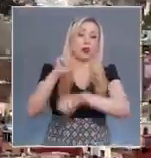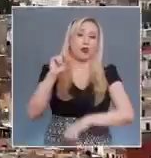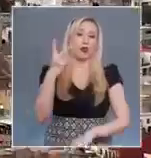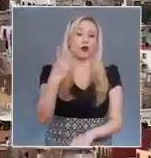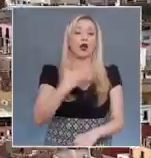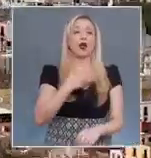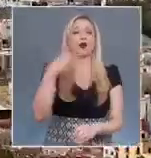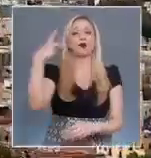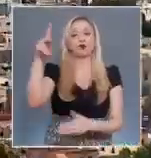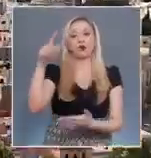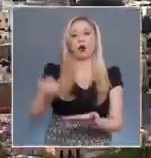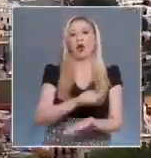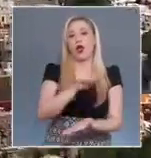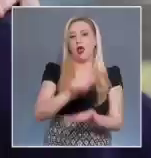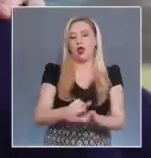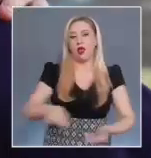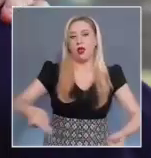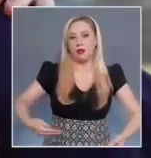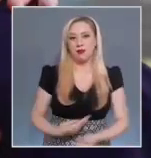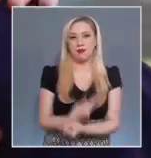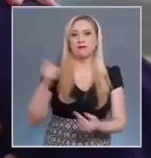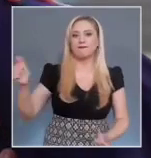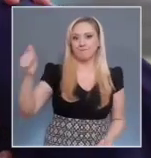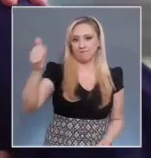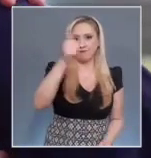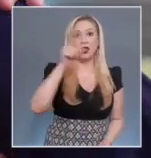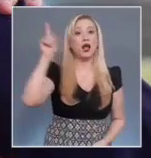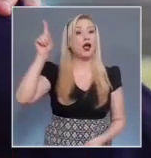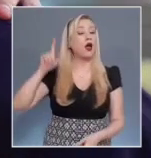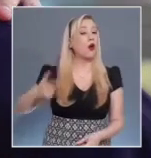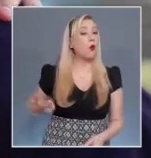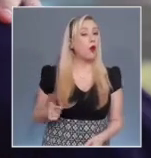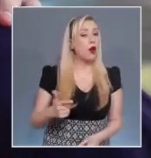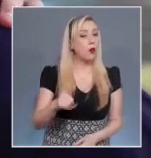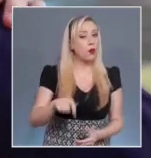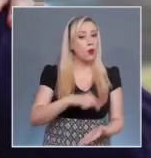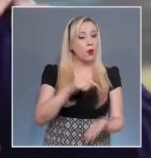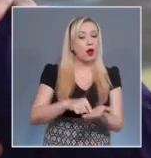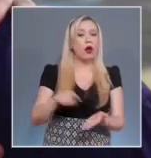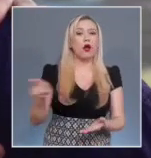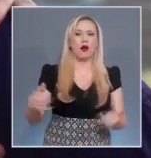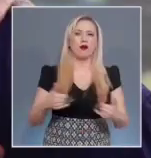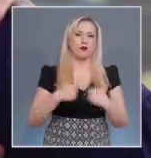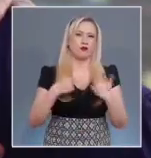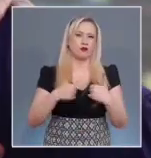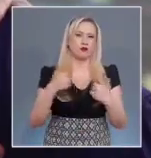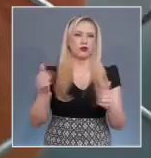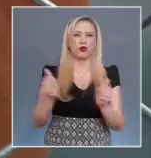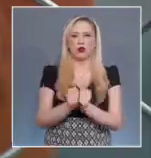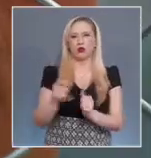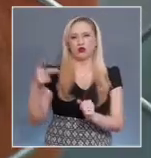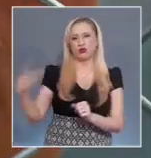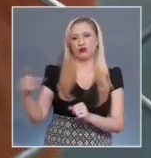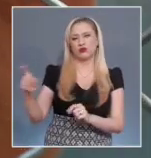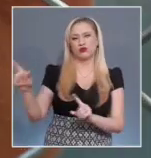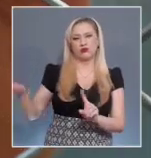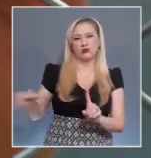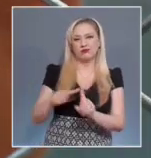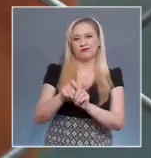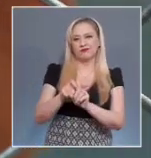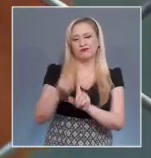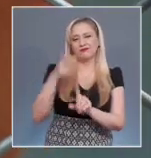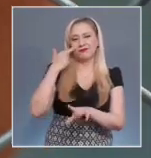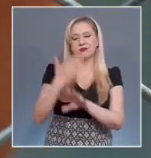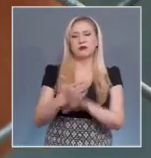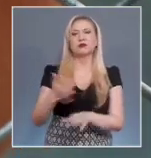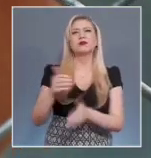nacimiento. En Guanajuato, una persona adolescente solicitó con apoyo de sus personas tutoras el cambio de identidad de género en el